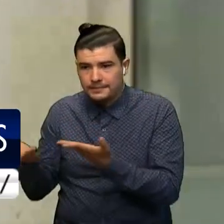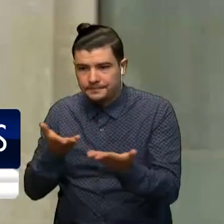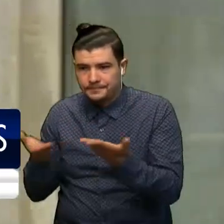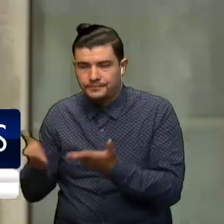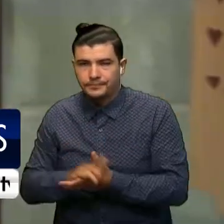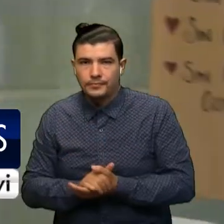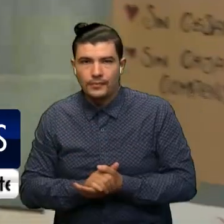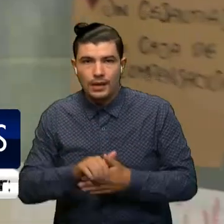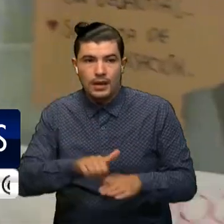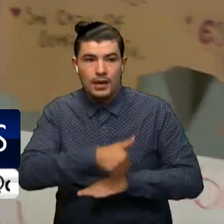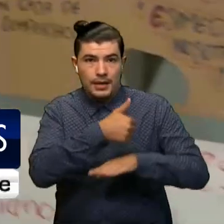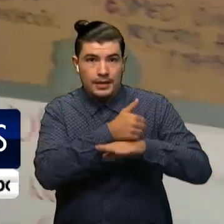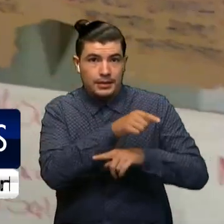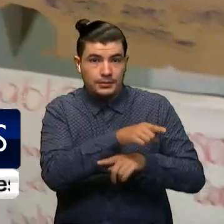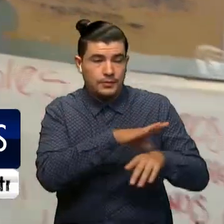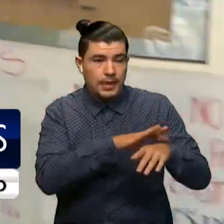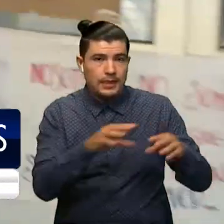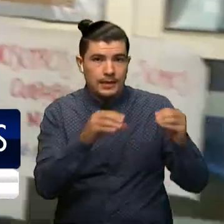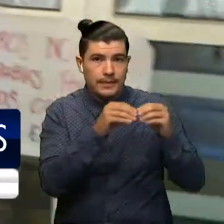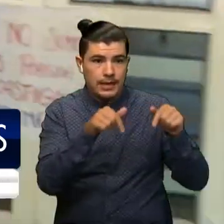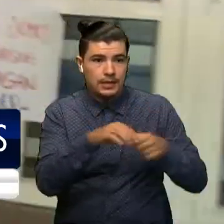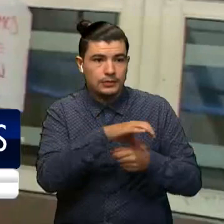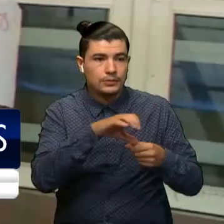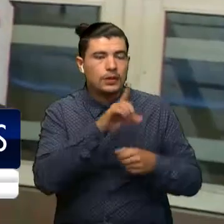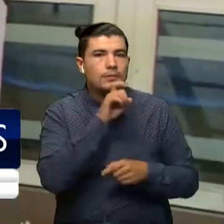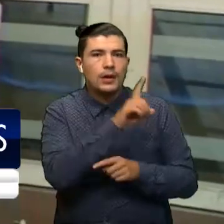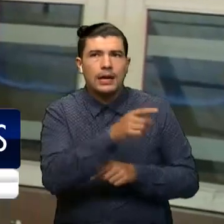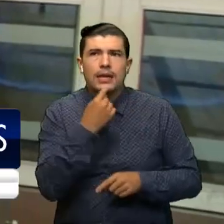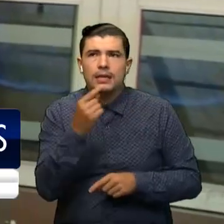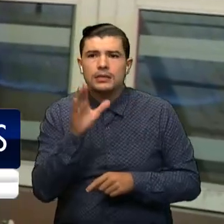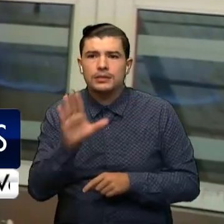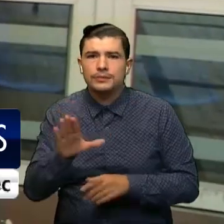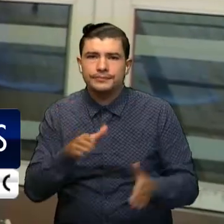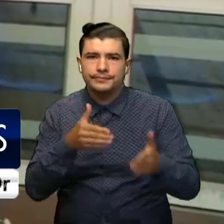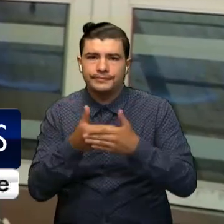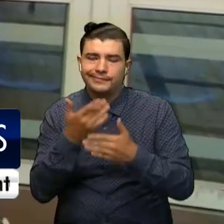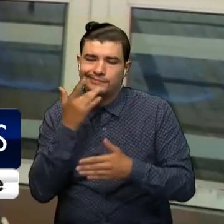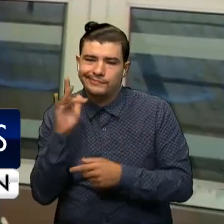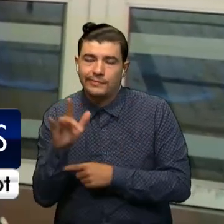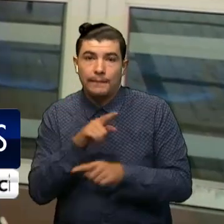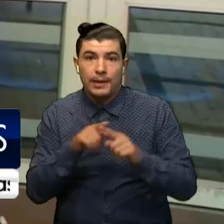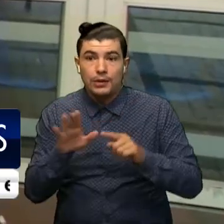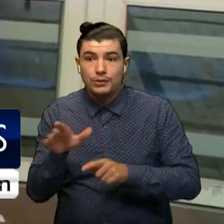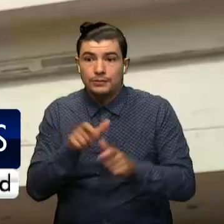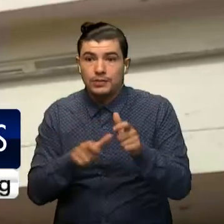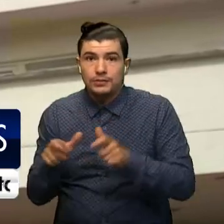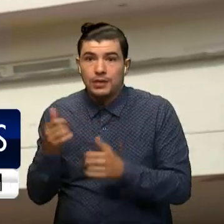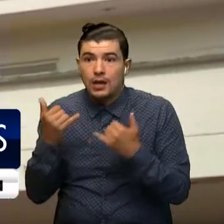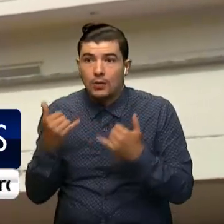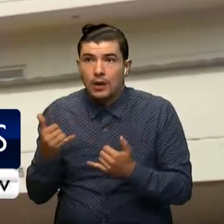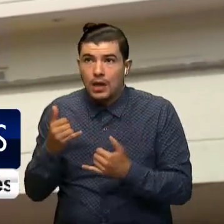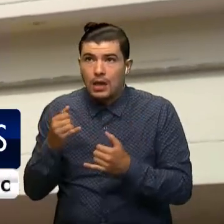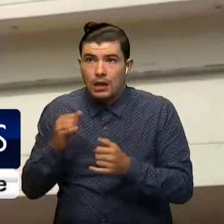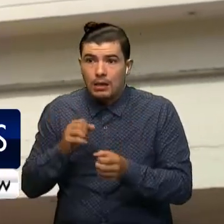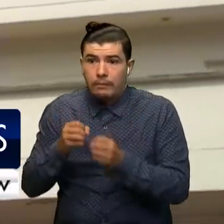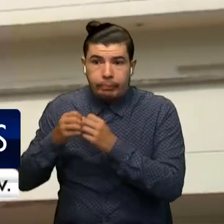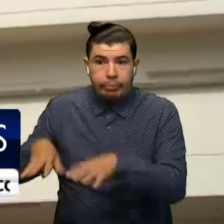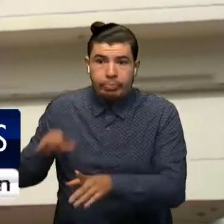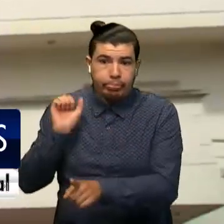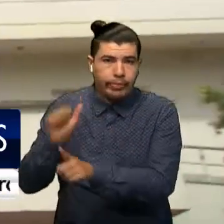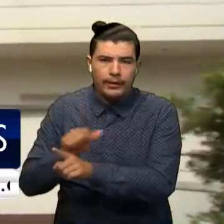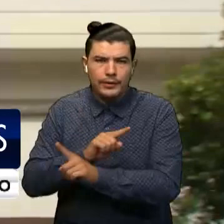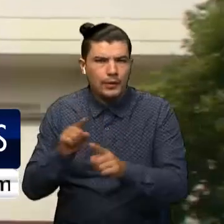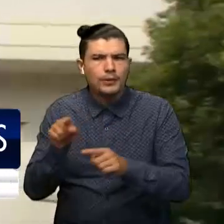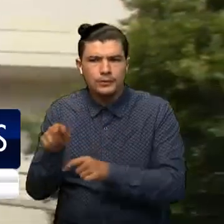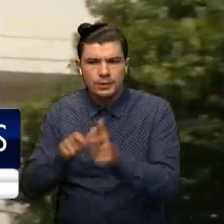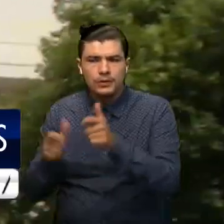la gerente de medio hace en bucaramanga manifestó que este cierre es lamentable pero que sus usuarios no han estado desprotegidos y han sido